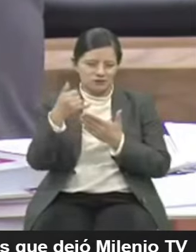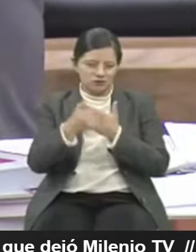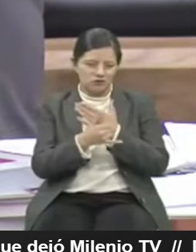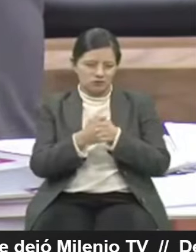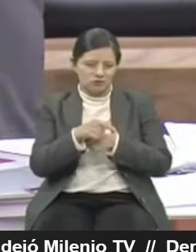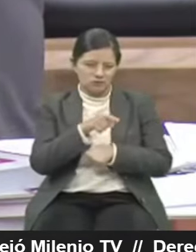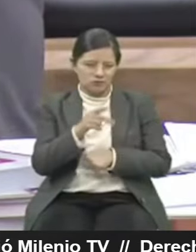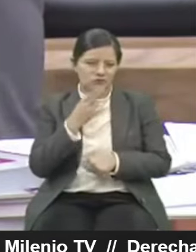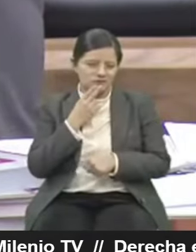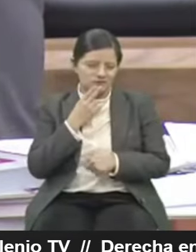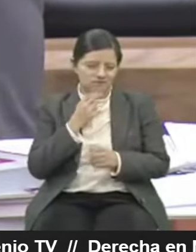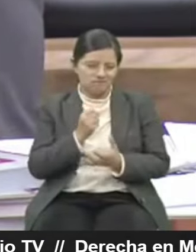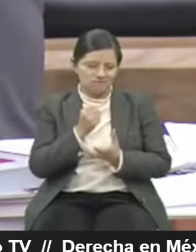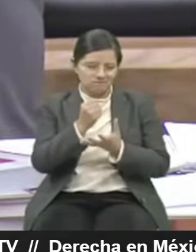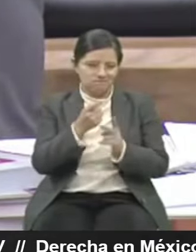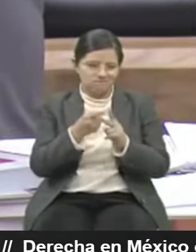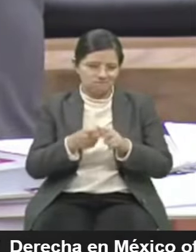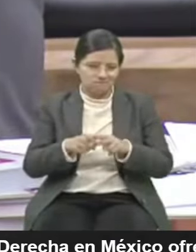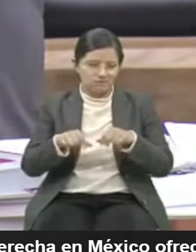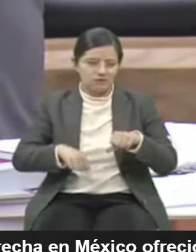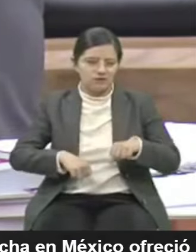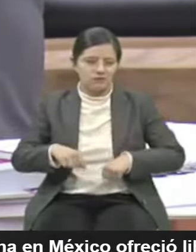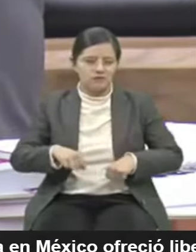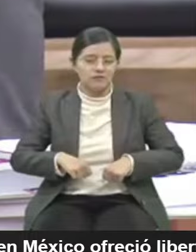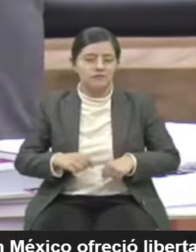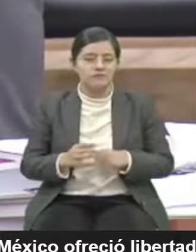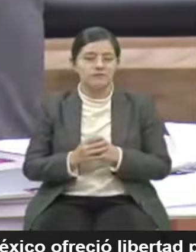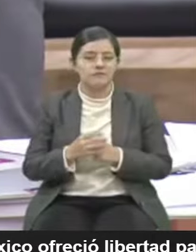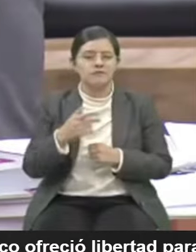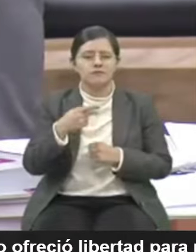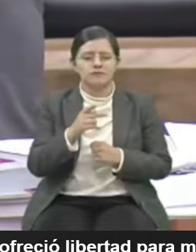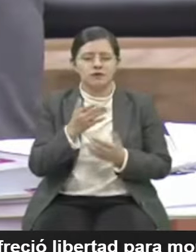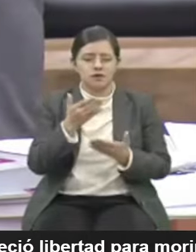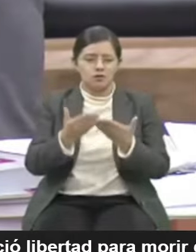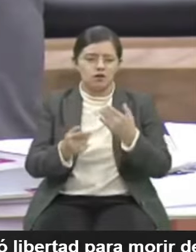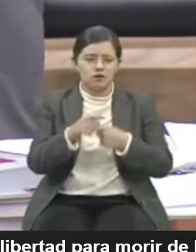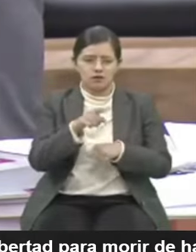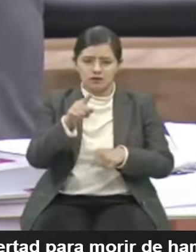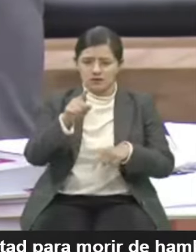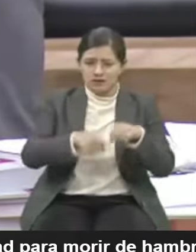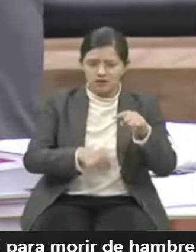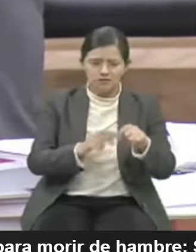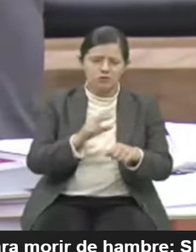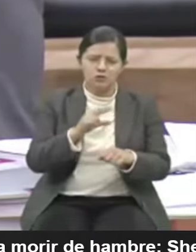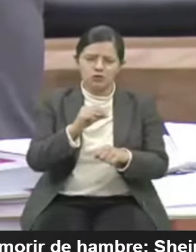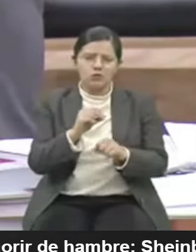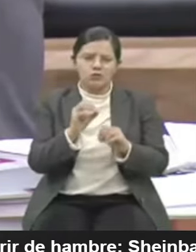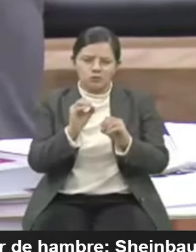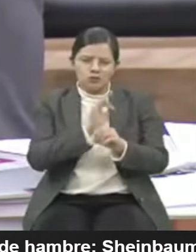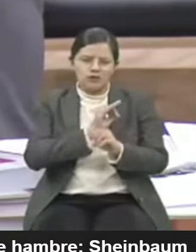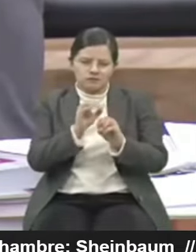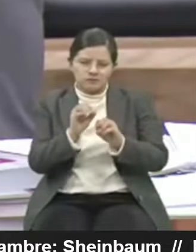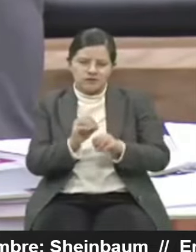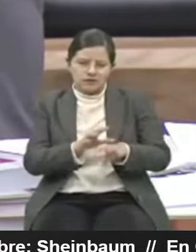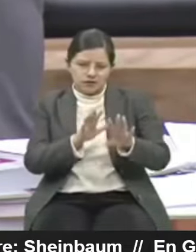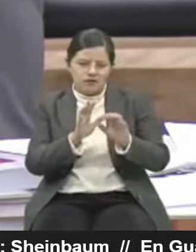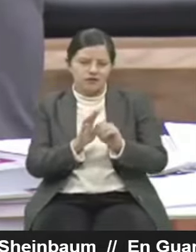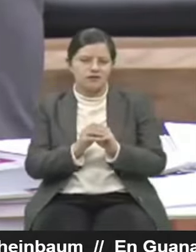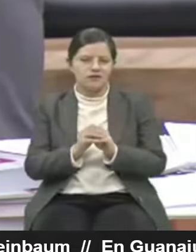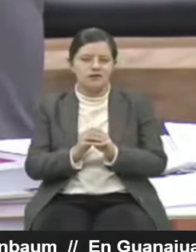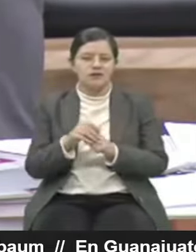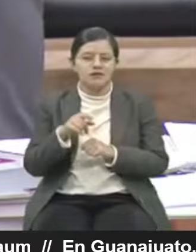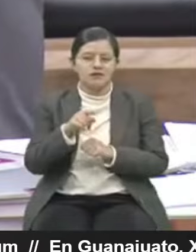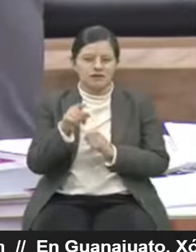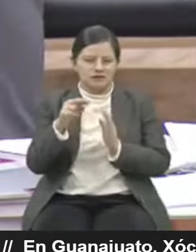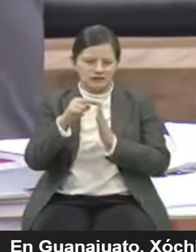y afortunadamente esta parte de abrirla dejarlas en cero no tengo Claridad si las reglas administrativas se